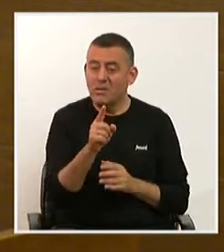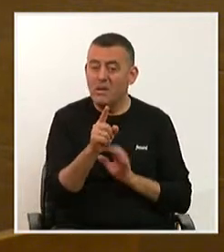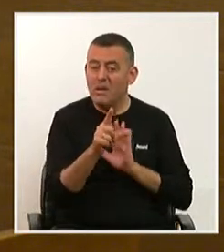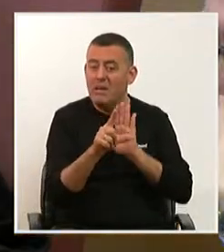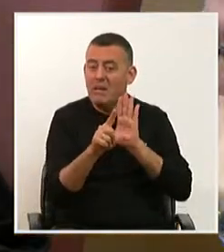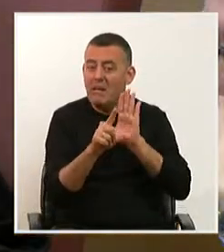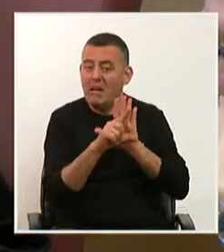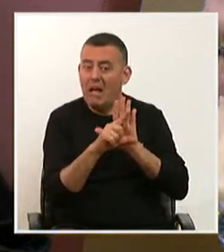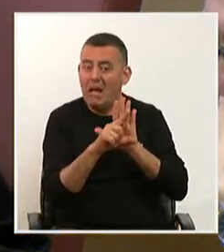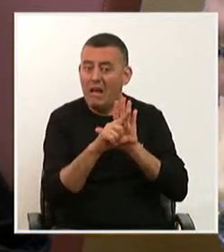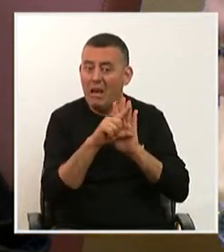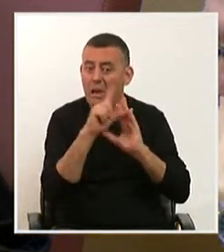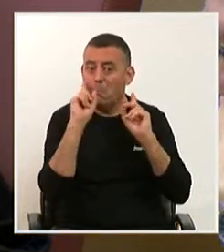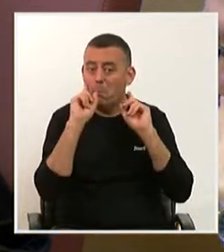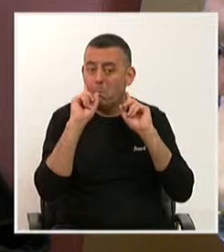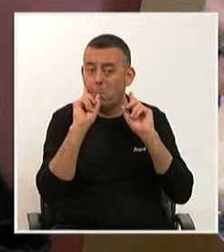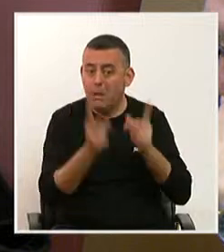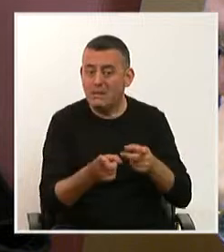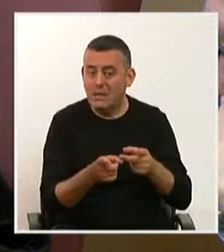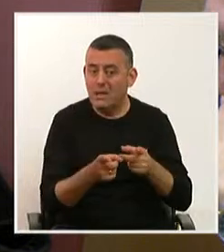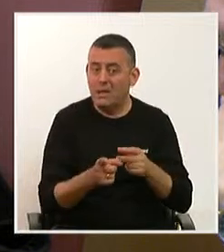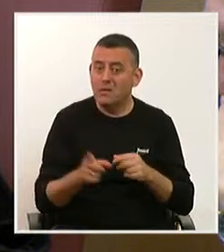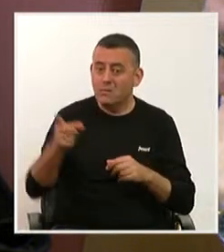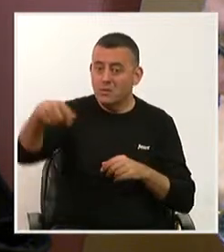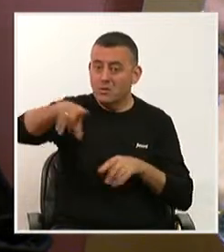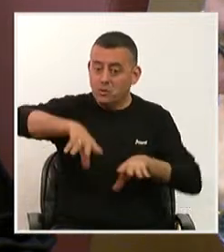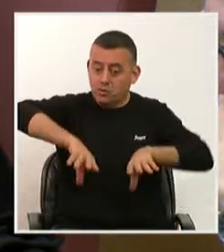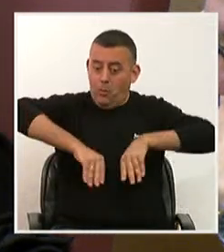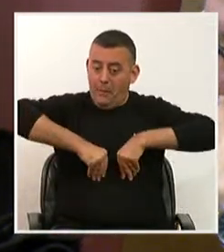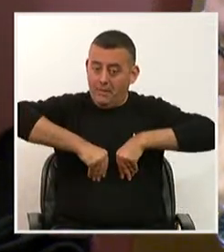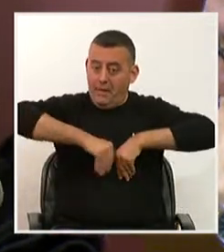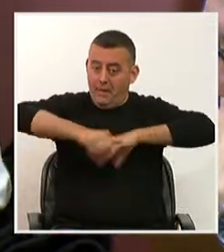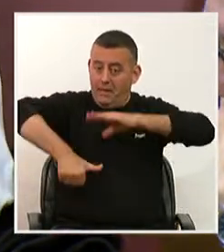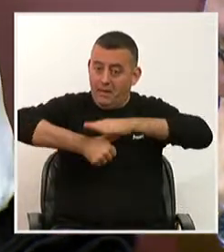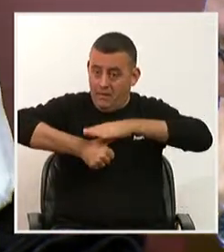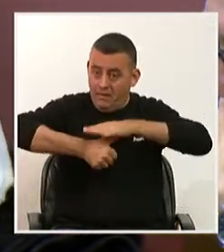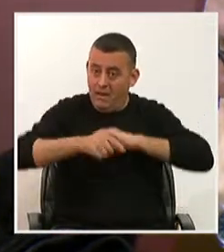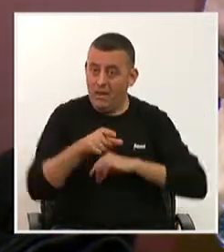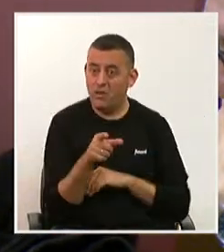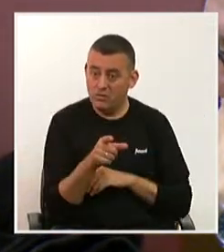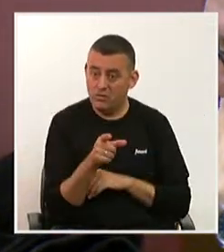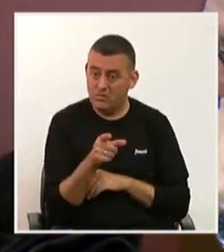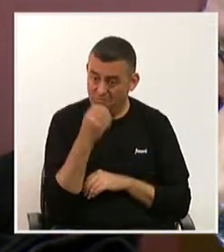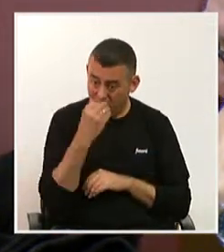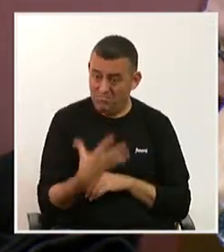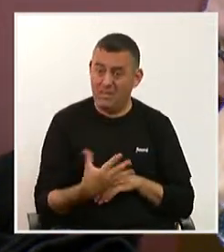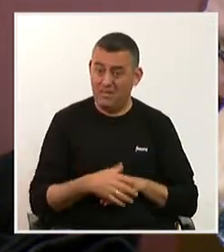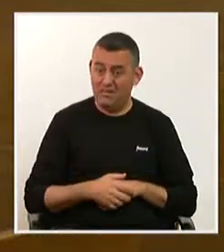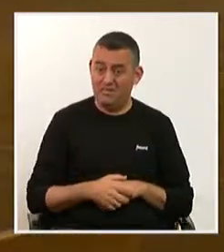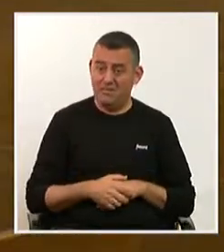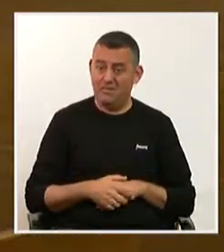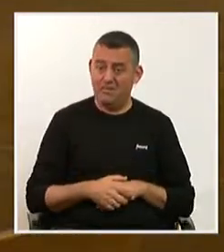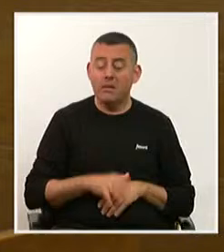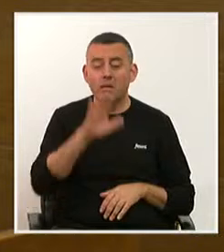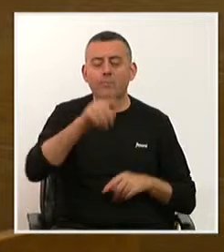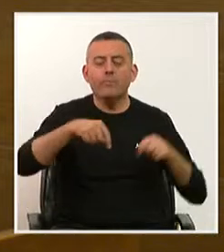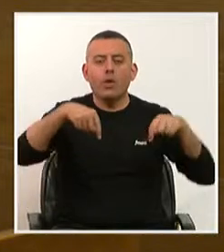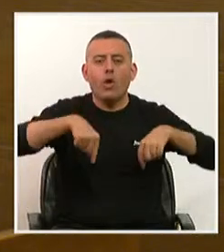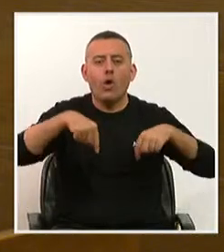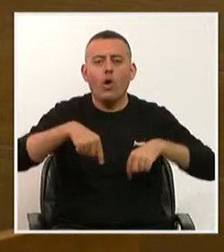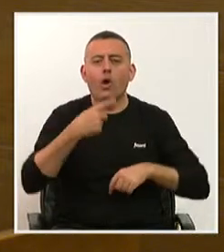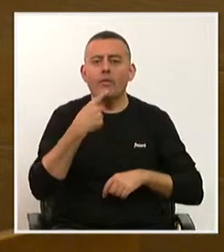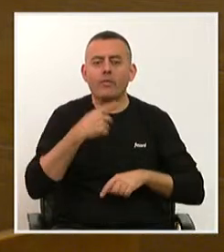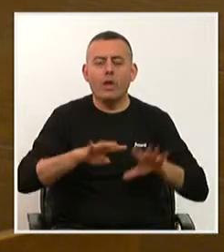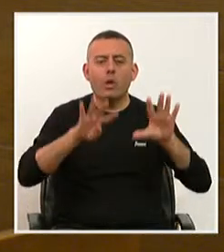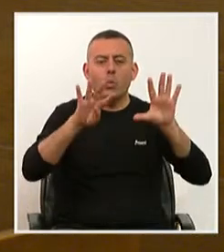significa absolutamente nada hoy exigen hoy exigen sancionar a las casi 9000